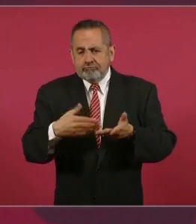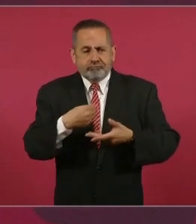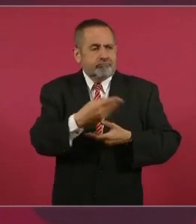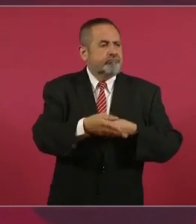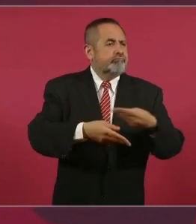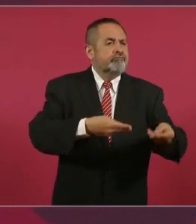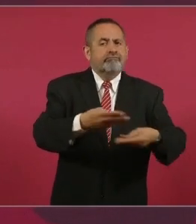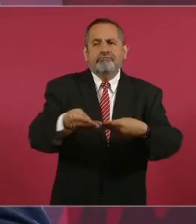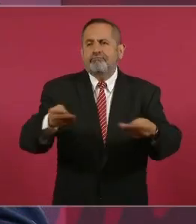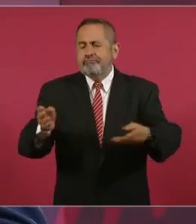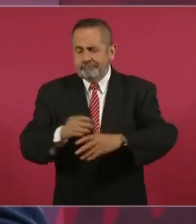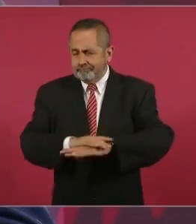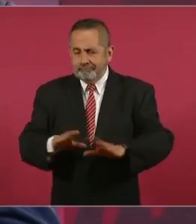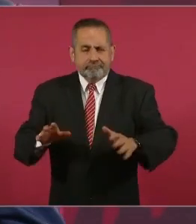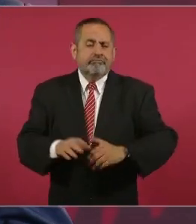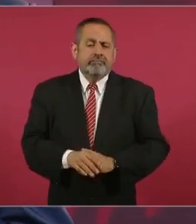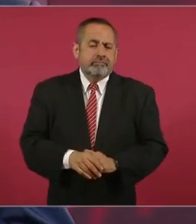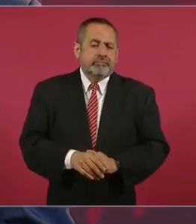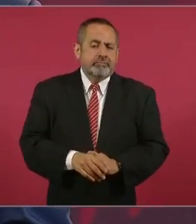y